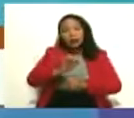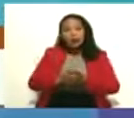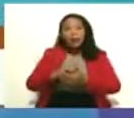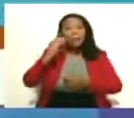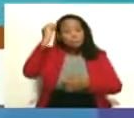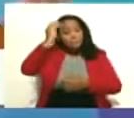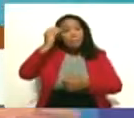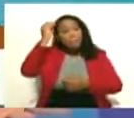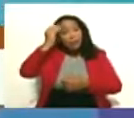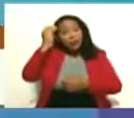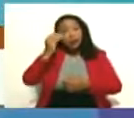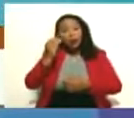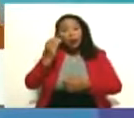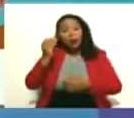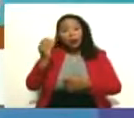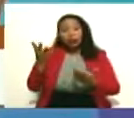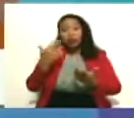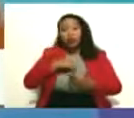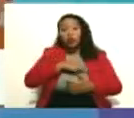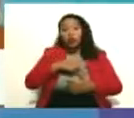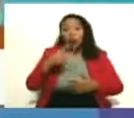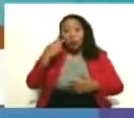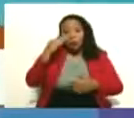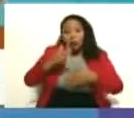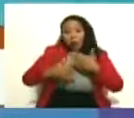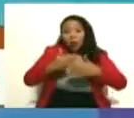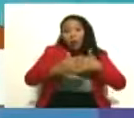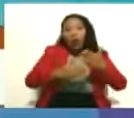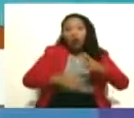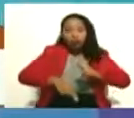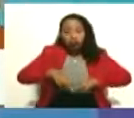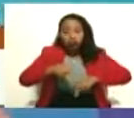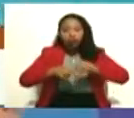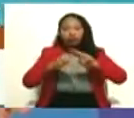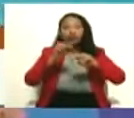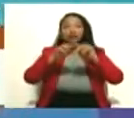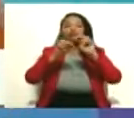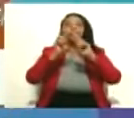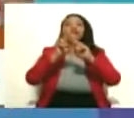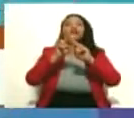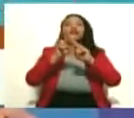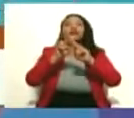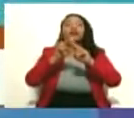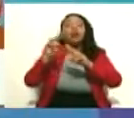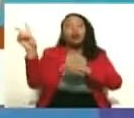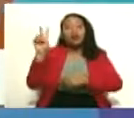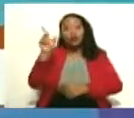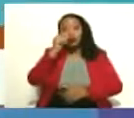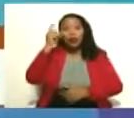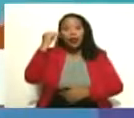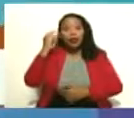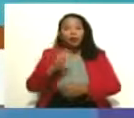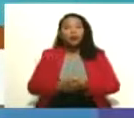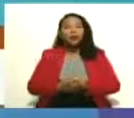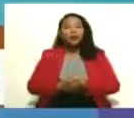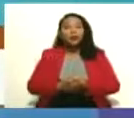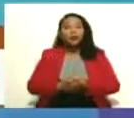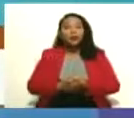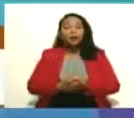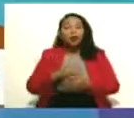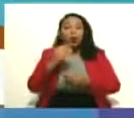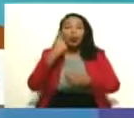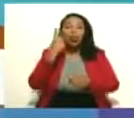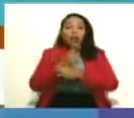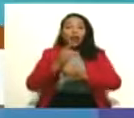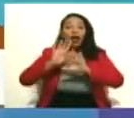pensando qué es lo más bonito que vamos a construir en el Esequibo lleno de venezolanos y venezolanas, como es y como debe ser.